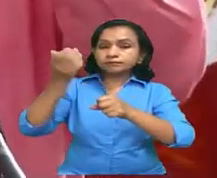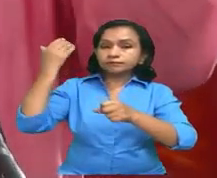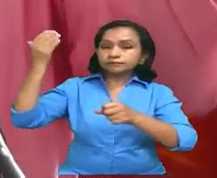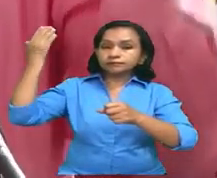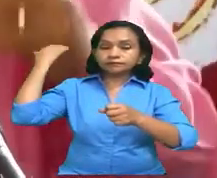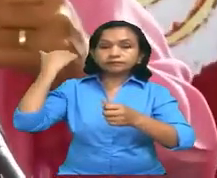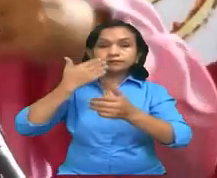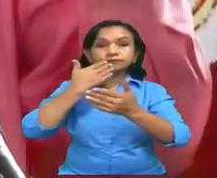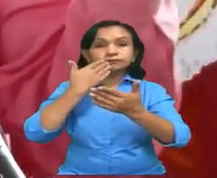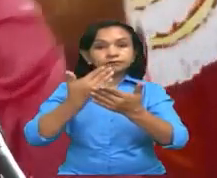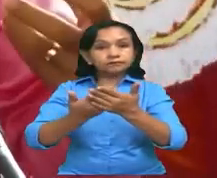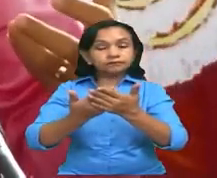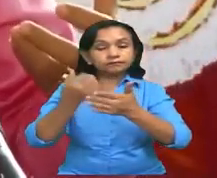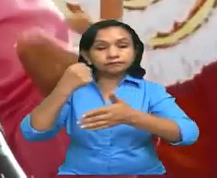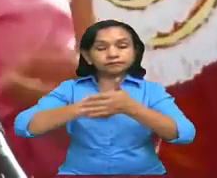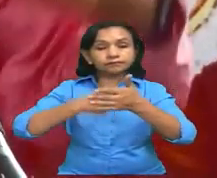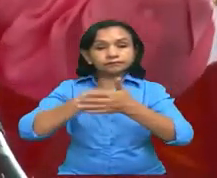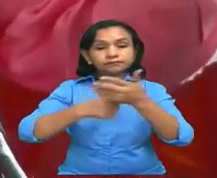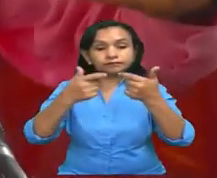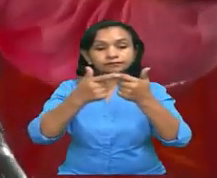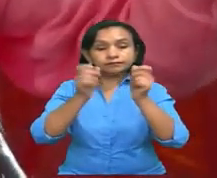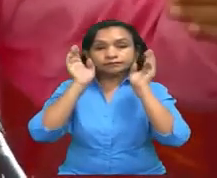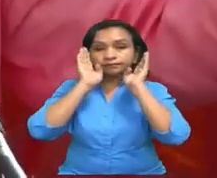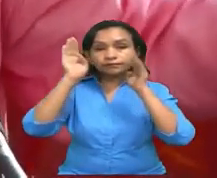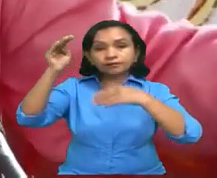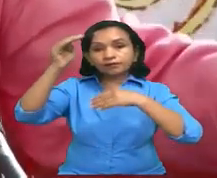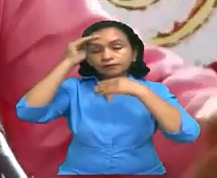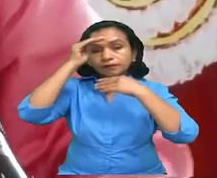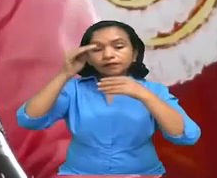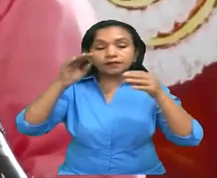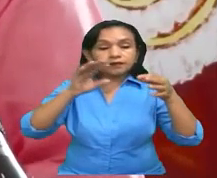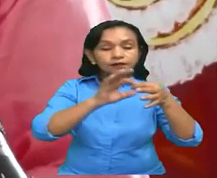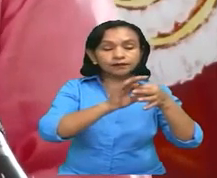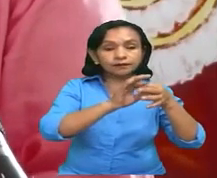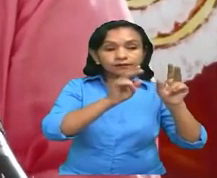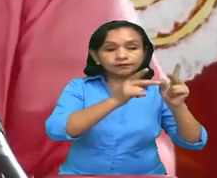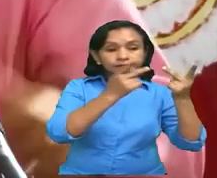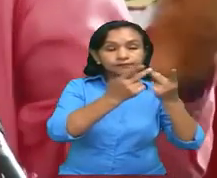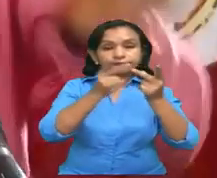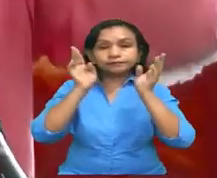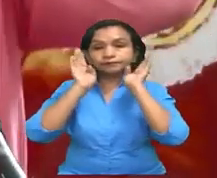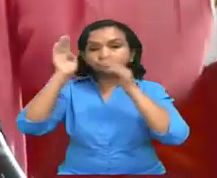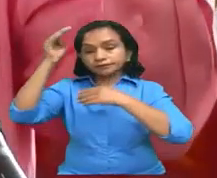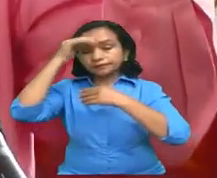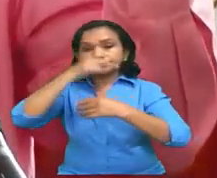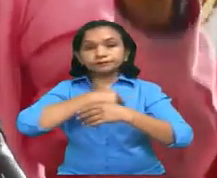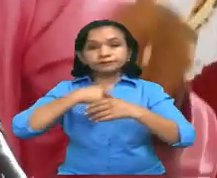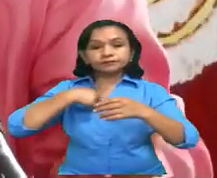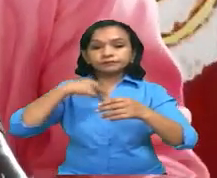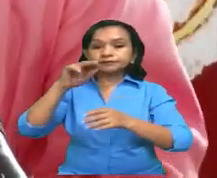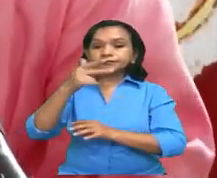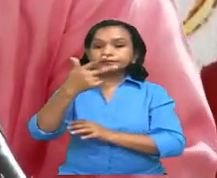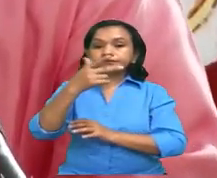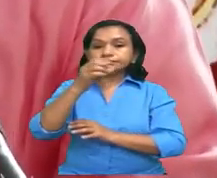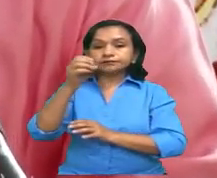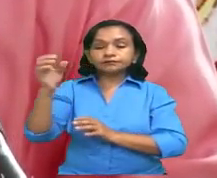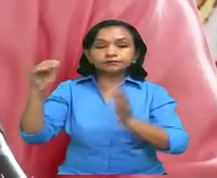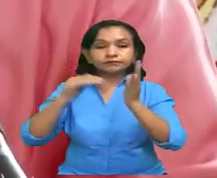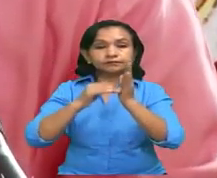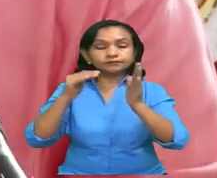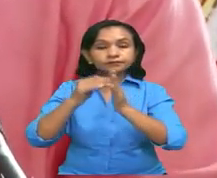instrumento, un mecanismo de promoción fundamental para nuestra industria.